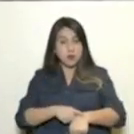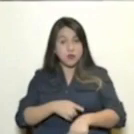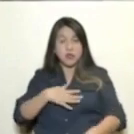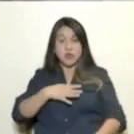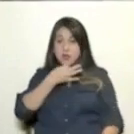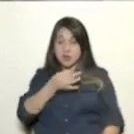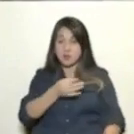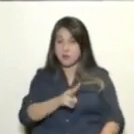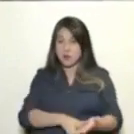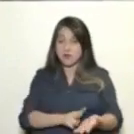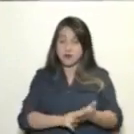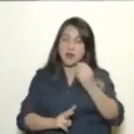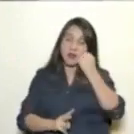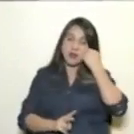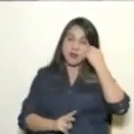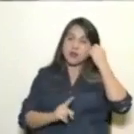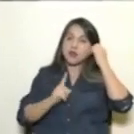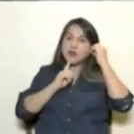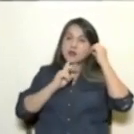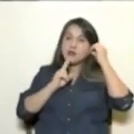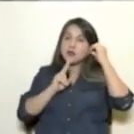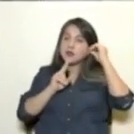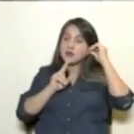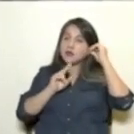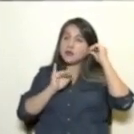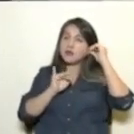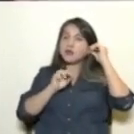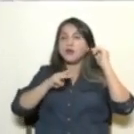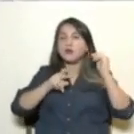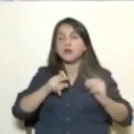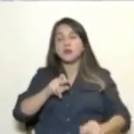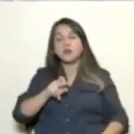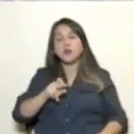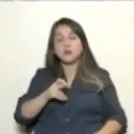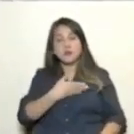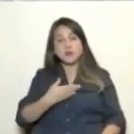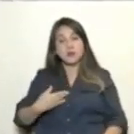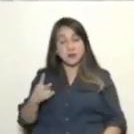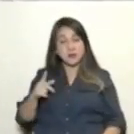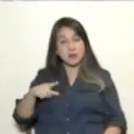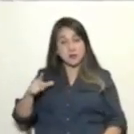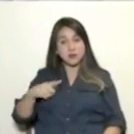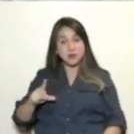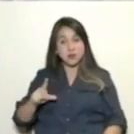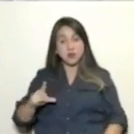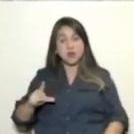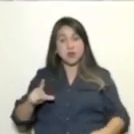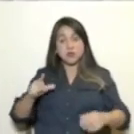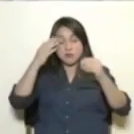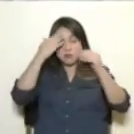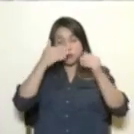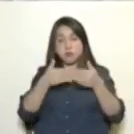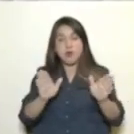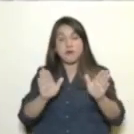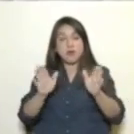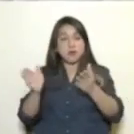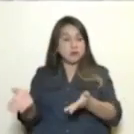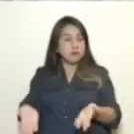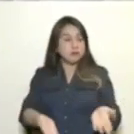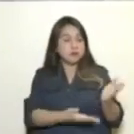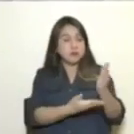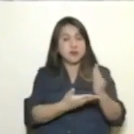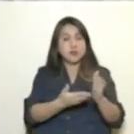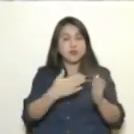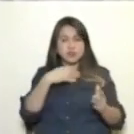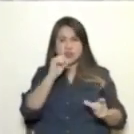digámoslo francamente, Trump con su fuerza de hacerlo les ha dejado el campo abierto. Porque entender,